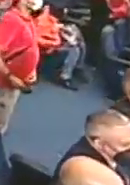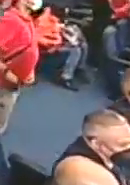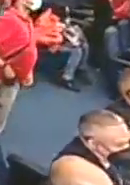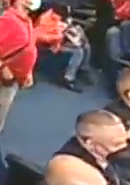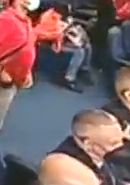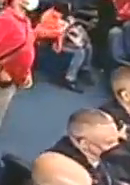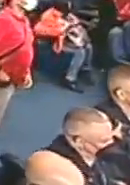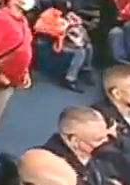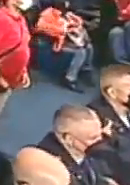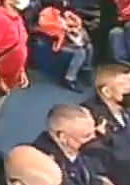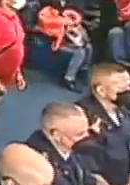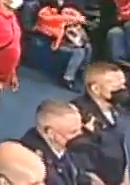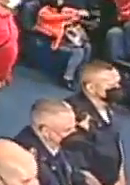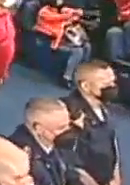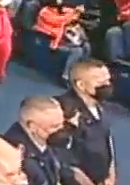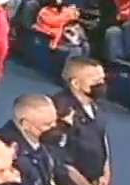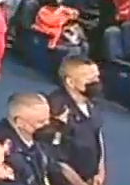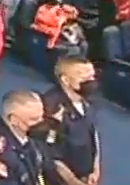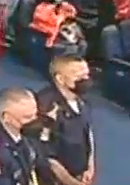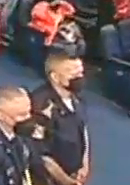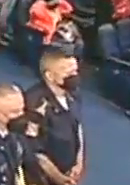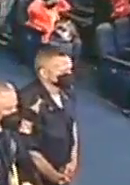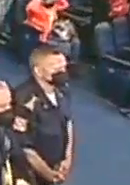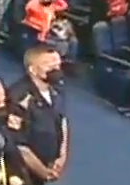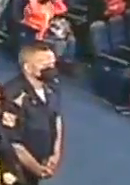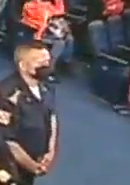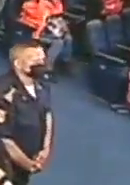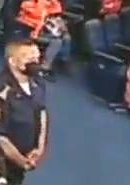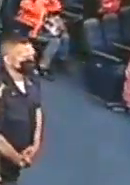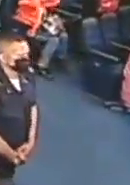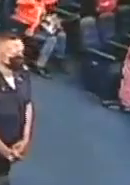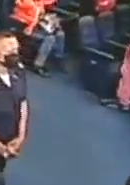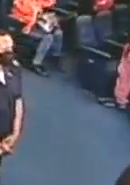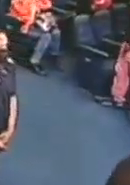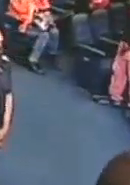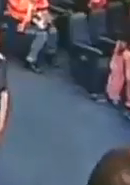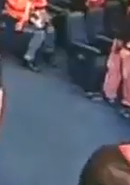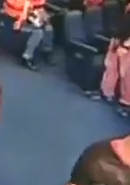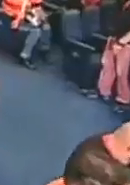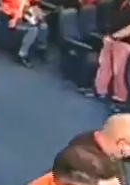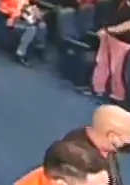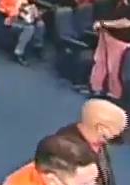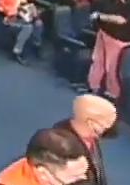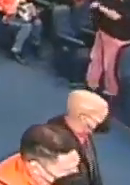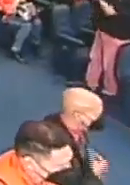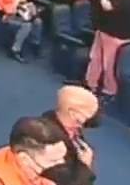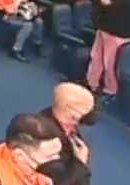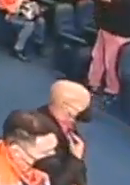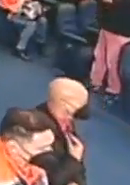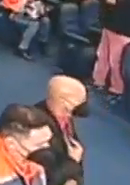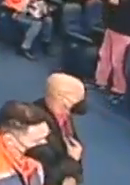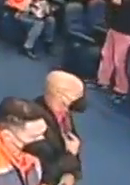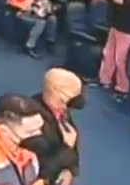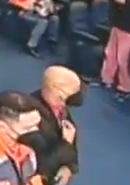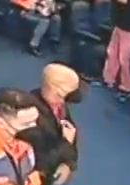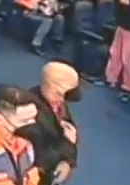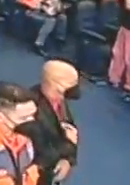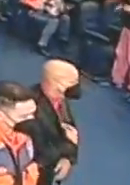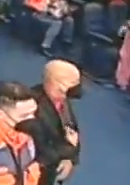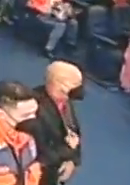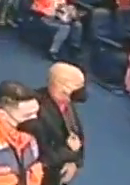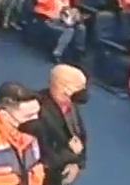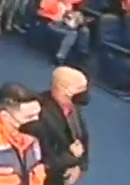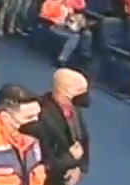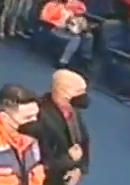Levanten tus manos la bandera de la revolución, América Latina obrera, y grita con fuerza de los pueblos del sur